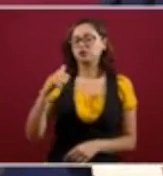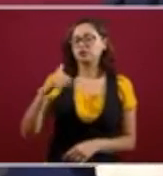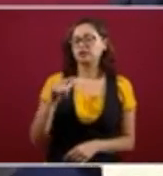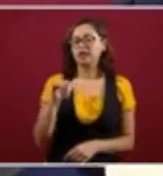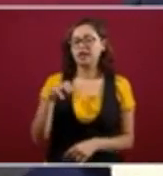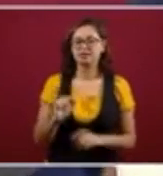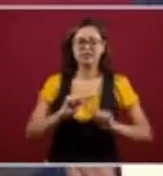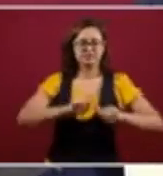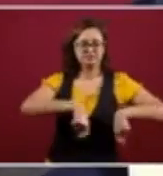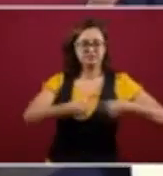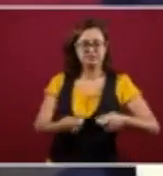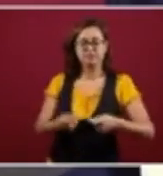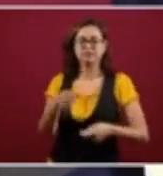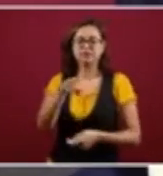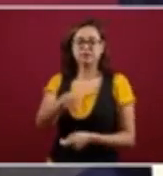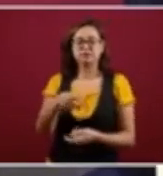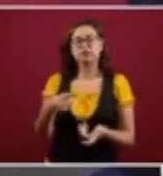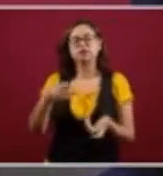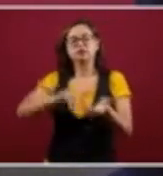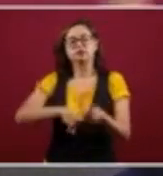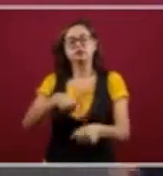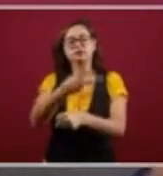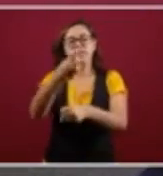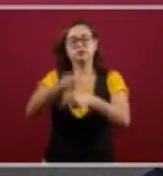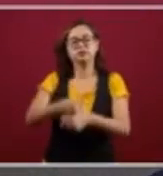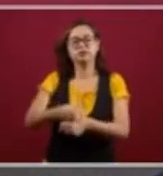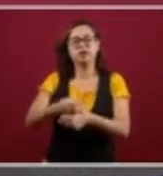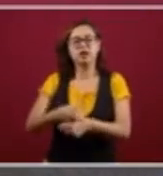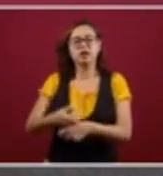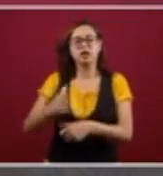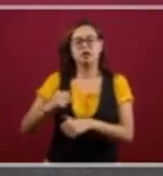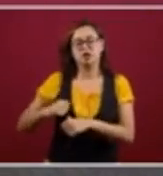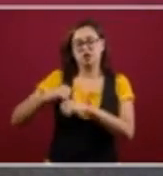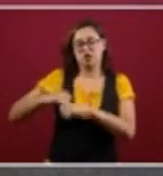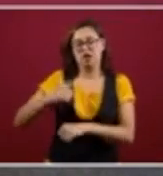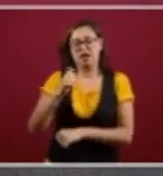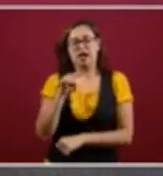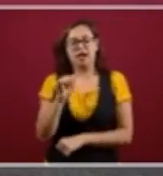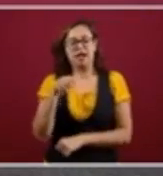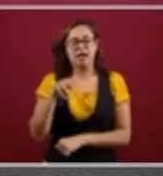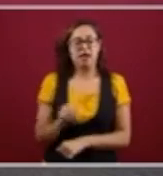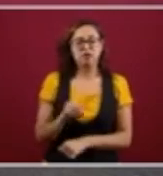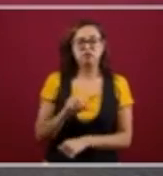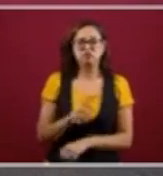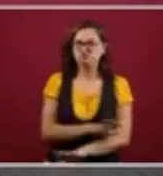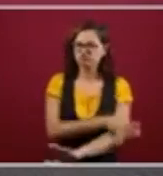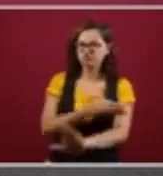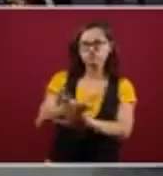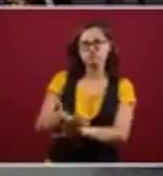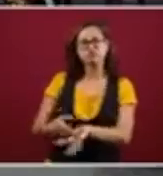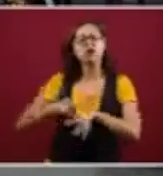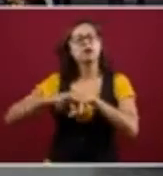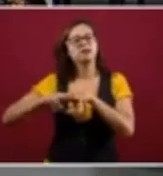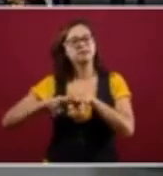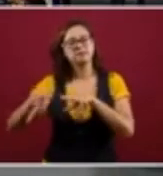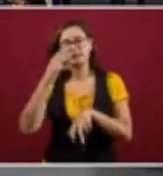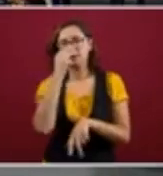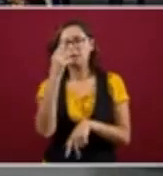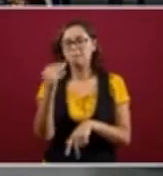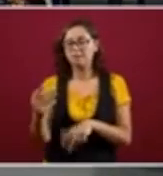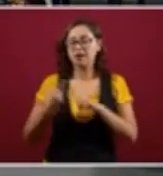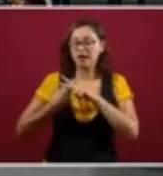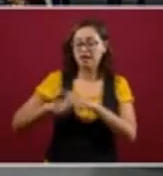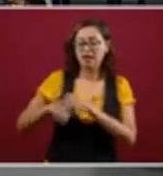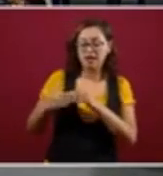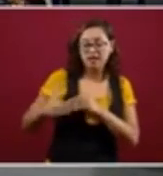a través del subcomandante Galeano, se opone a la construcción del Tren Maya, el cual entiendo inicia